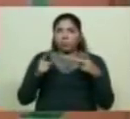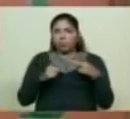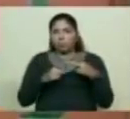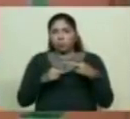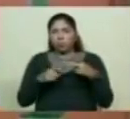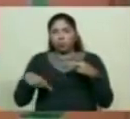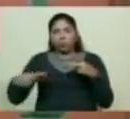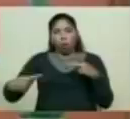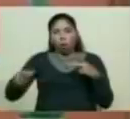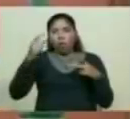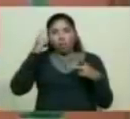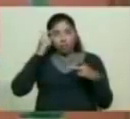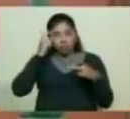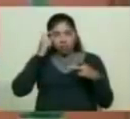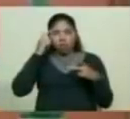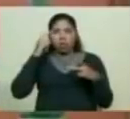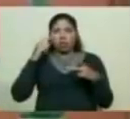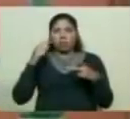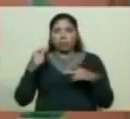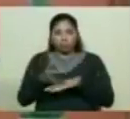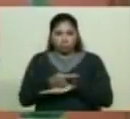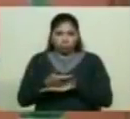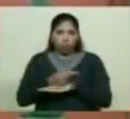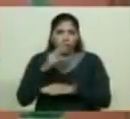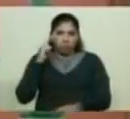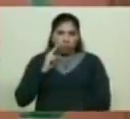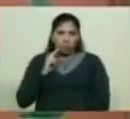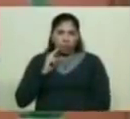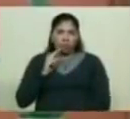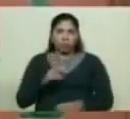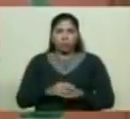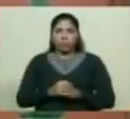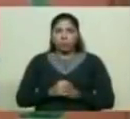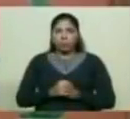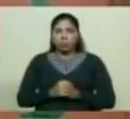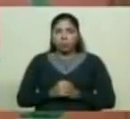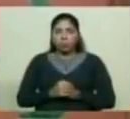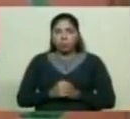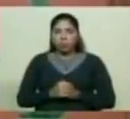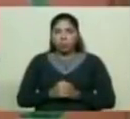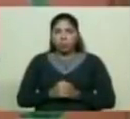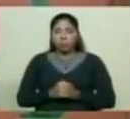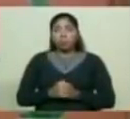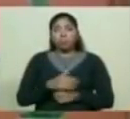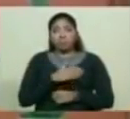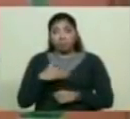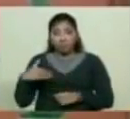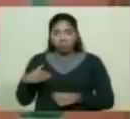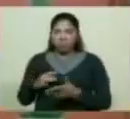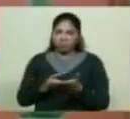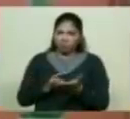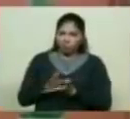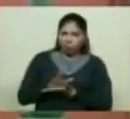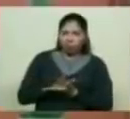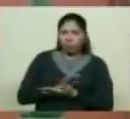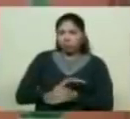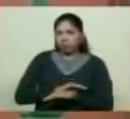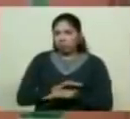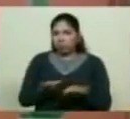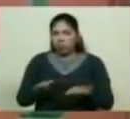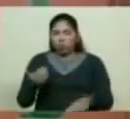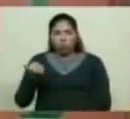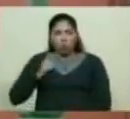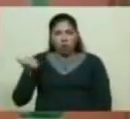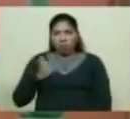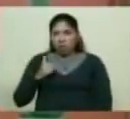de todos los días de nuestro gobierno bolivariano es la razón por la cual quieren desalojar por cualquier medio